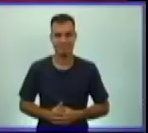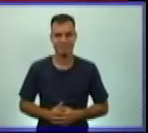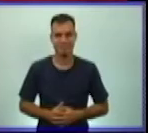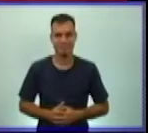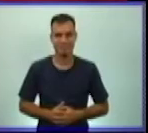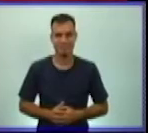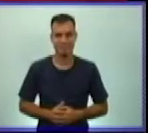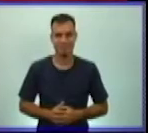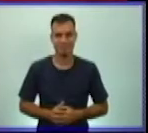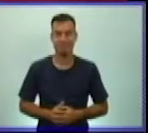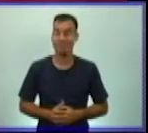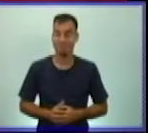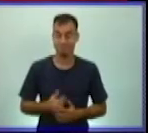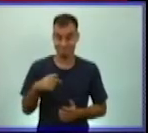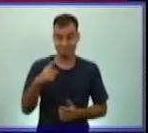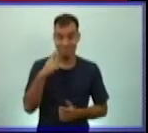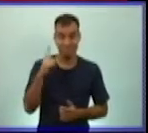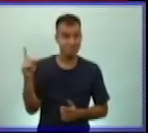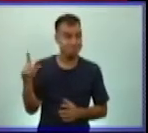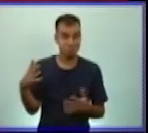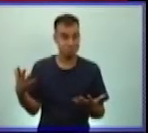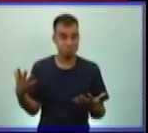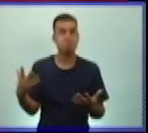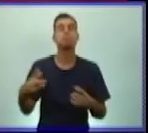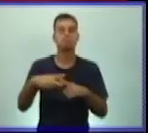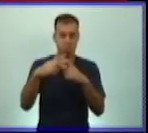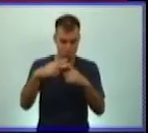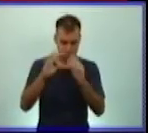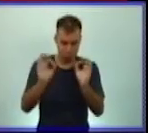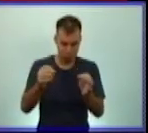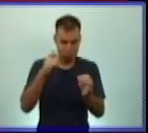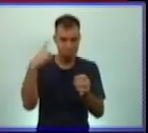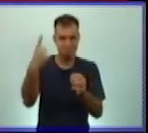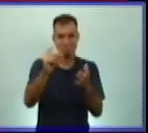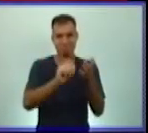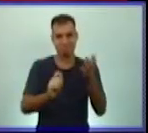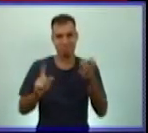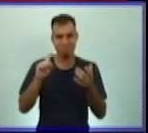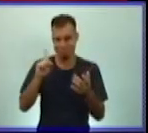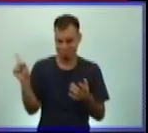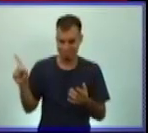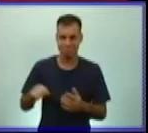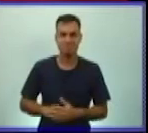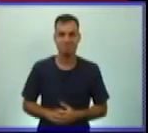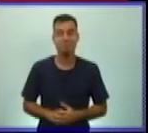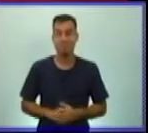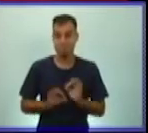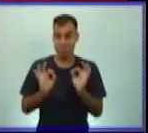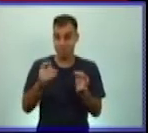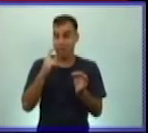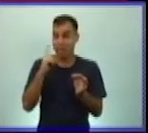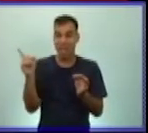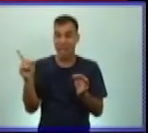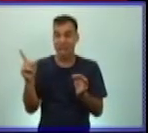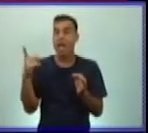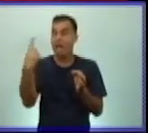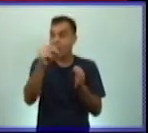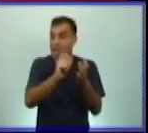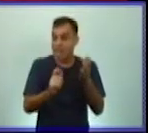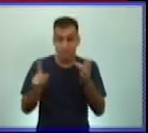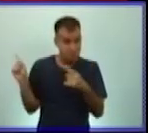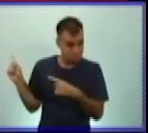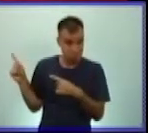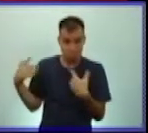Entonces, vamos a ver la resolución de este ejercicio. Fíjense que cada vez que nos enfrentemos a un ejercicio de este tipo, es decir,